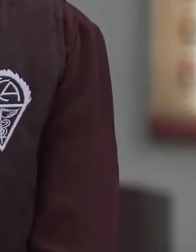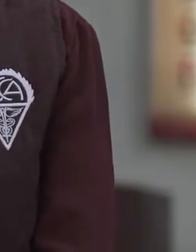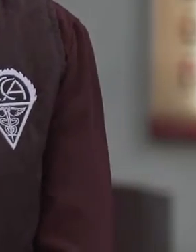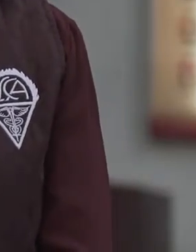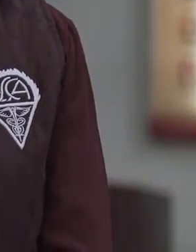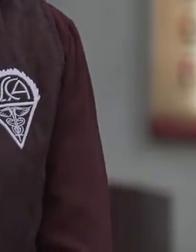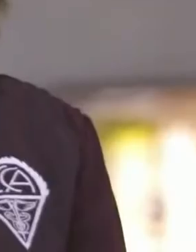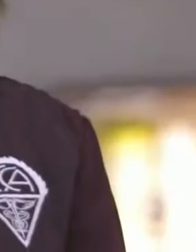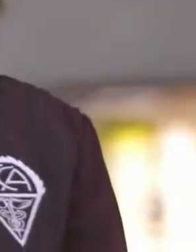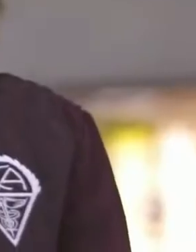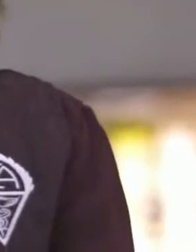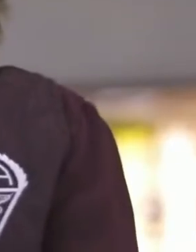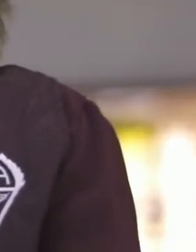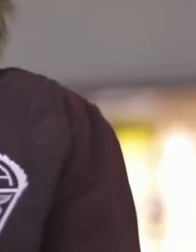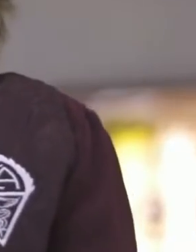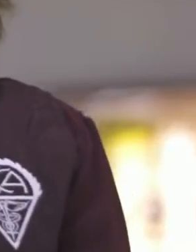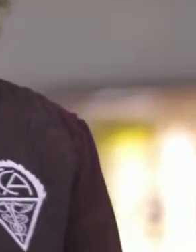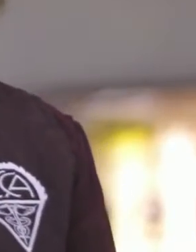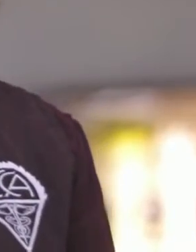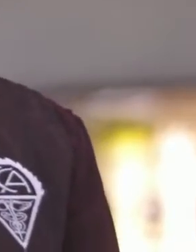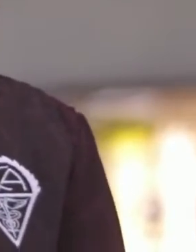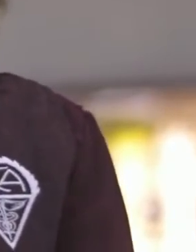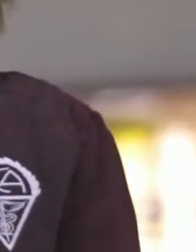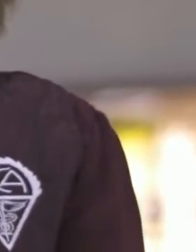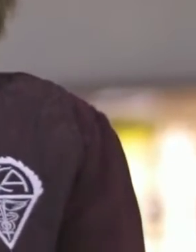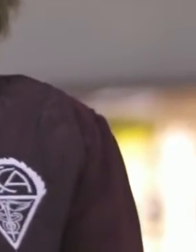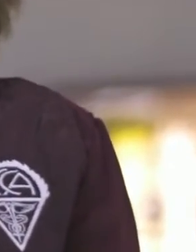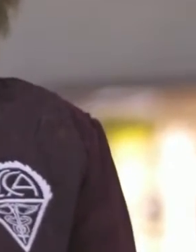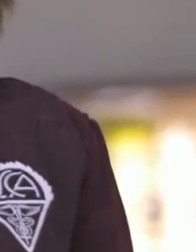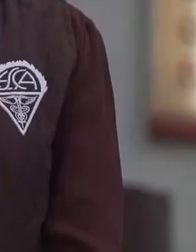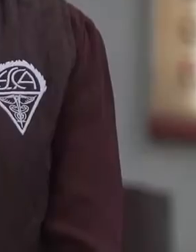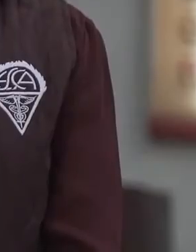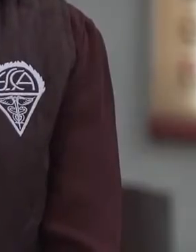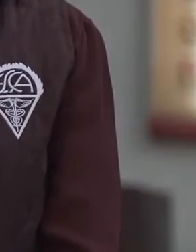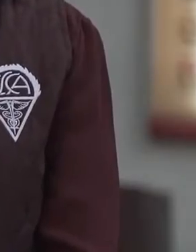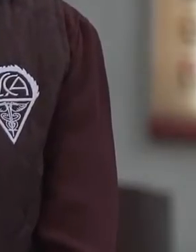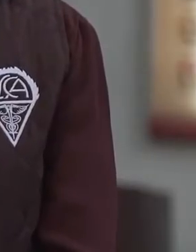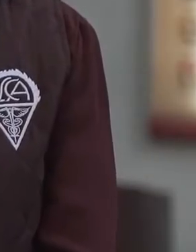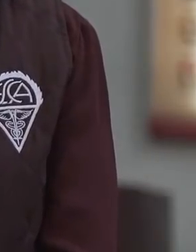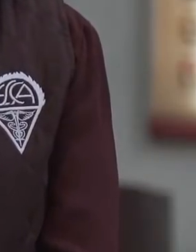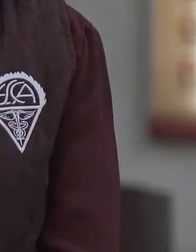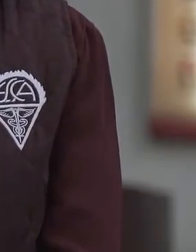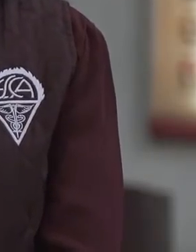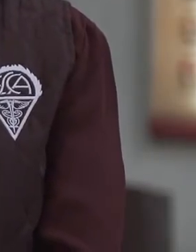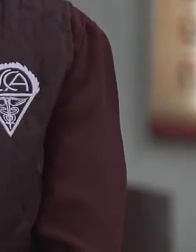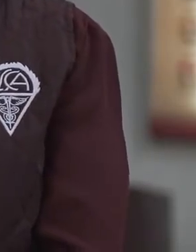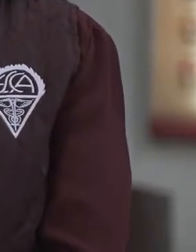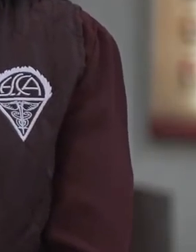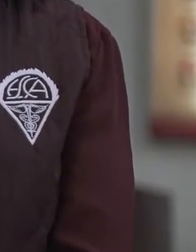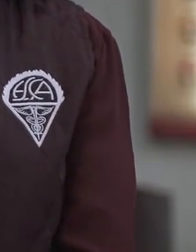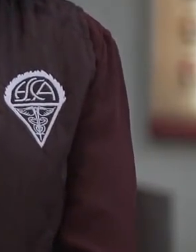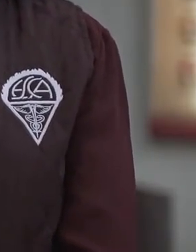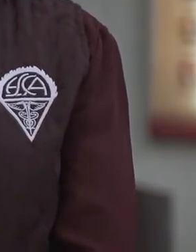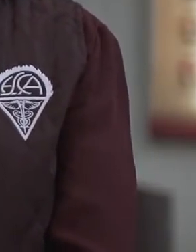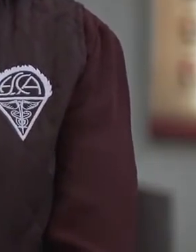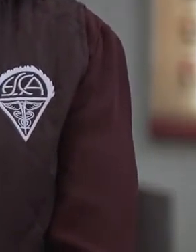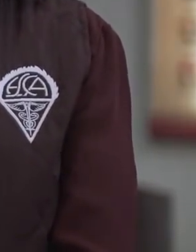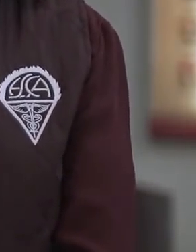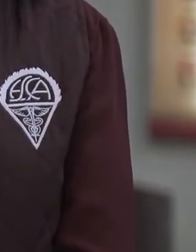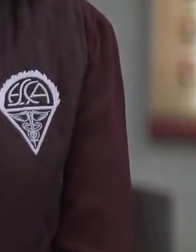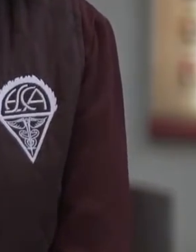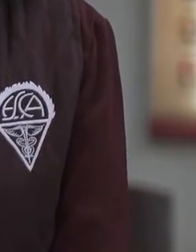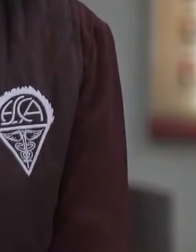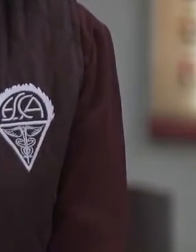desarrollo de este país, han estado integrados muchos egresados en todas las ramas del conocimiento, en médico-biológicas,